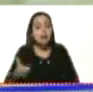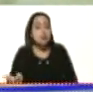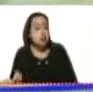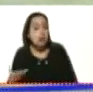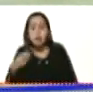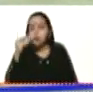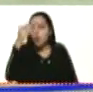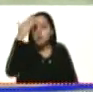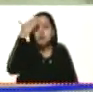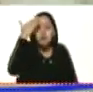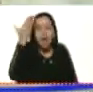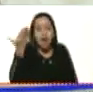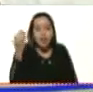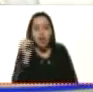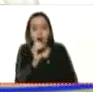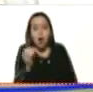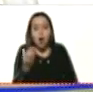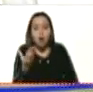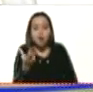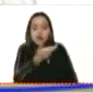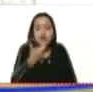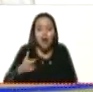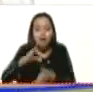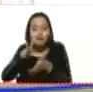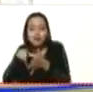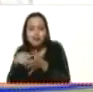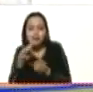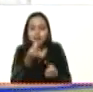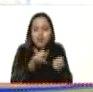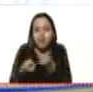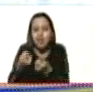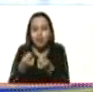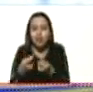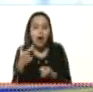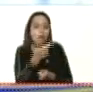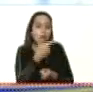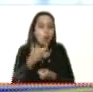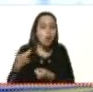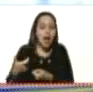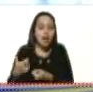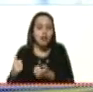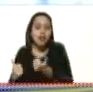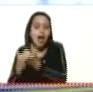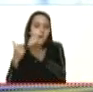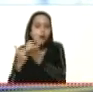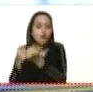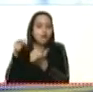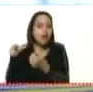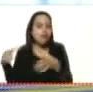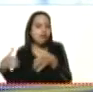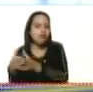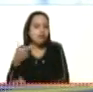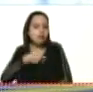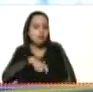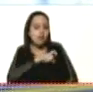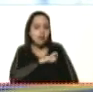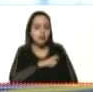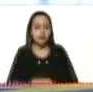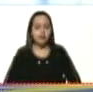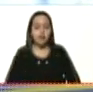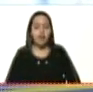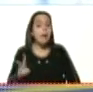avaricia, están conspirando o son cómplices del enemigo imperialista. En